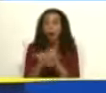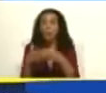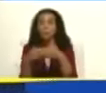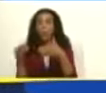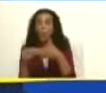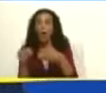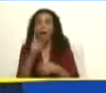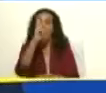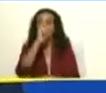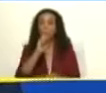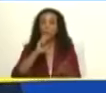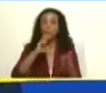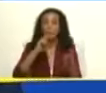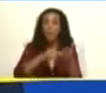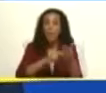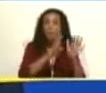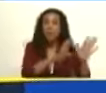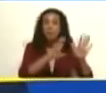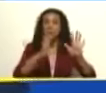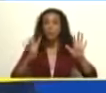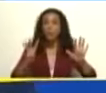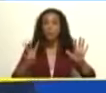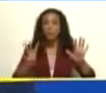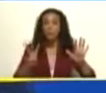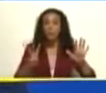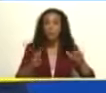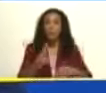año 2019.